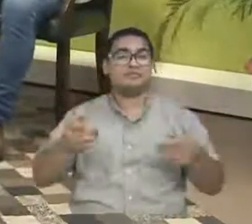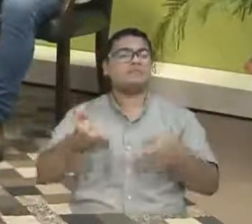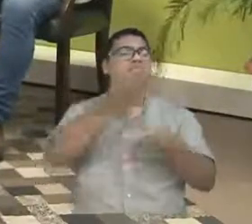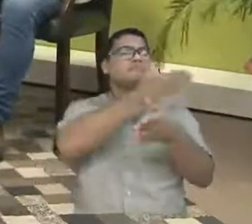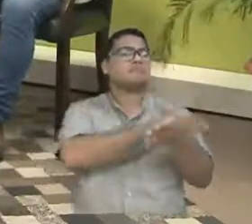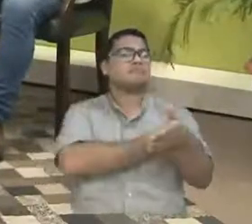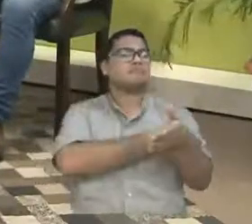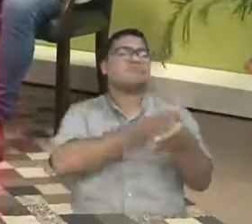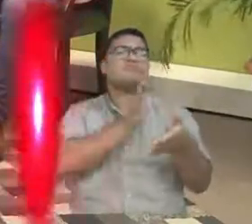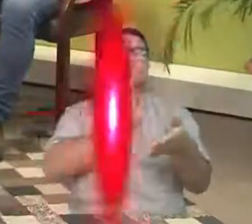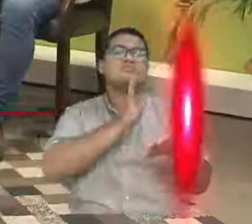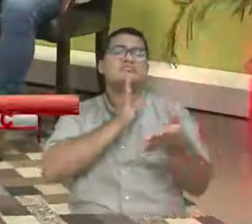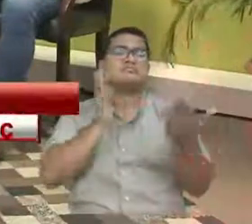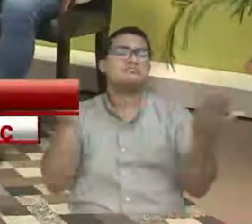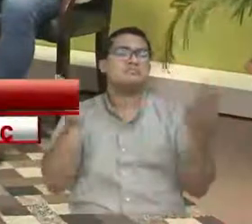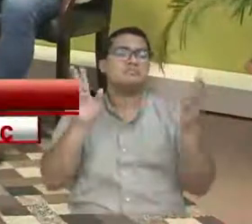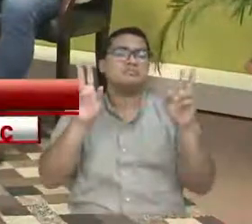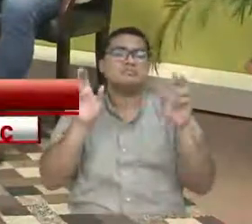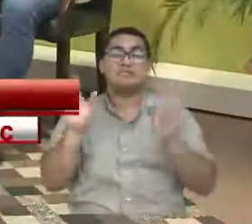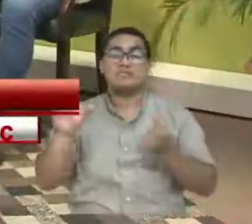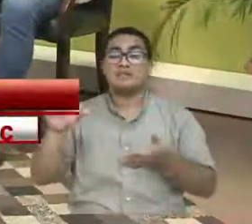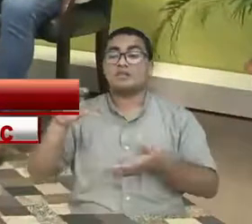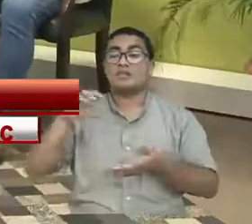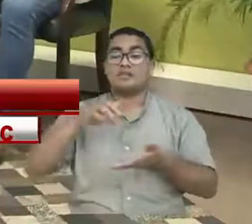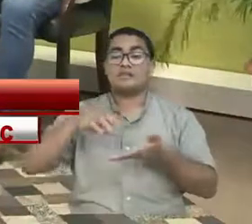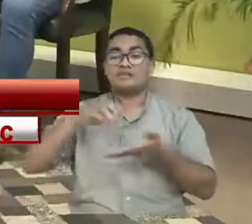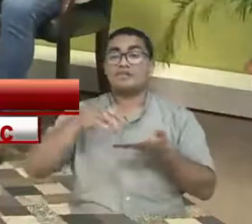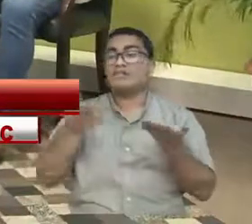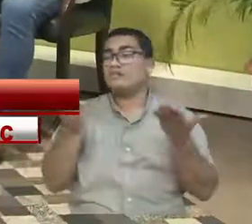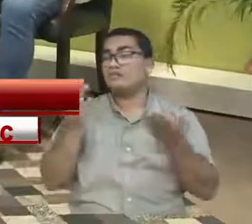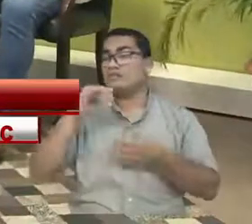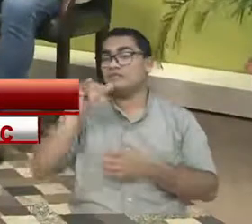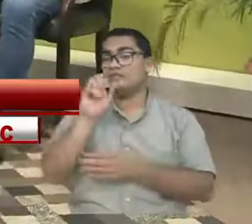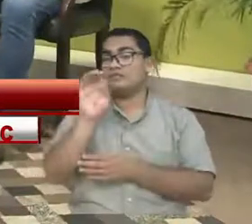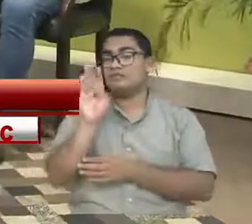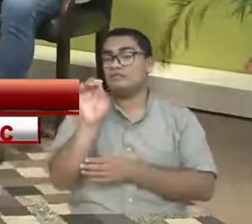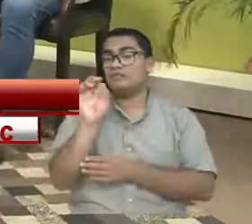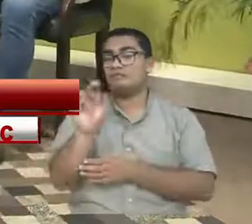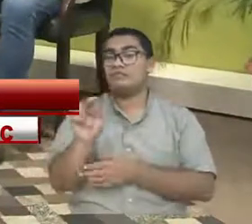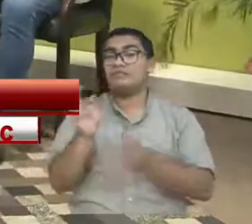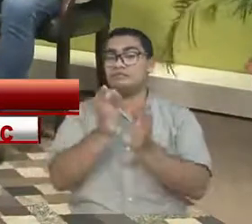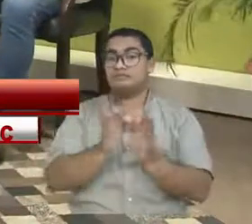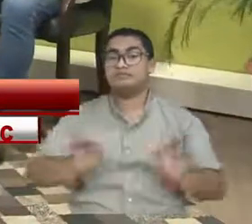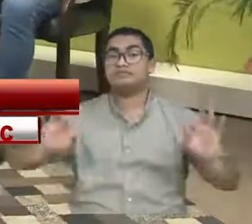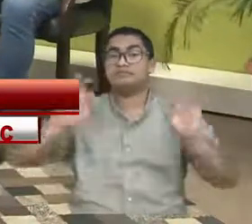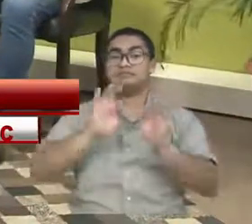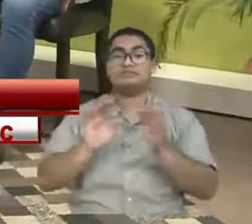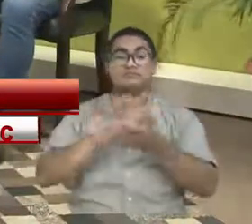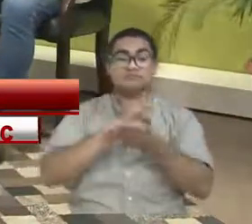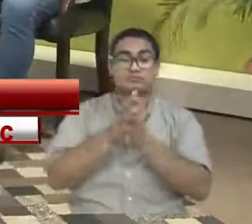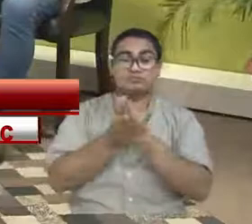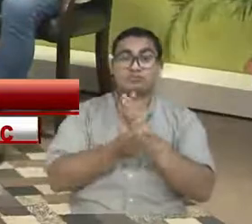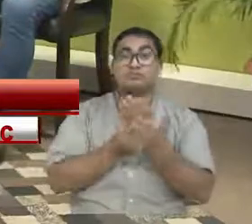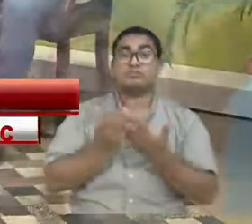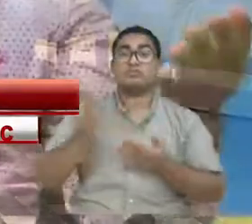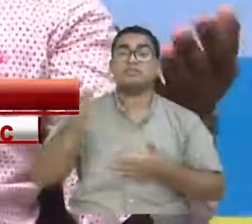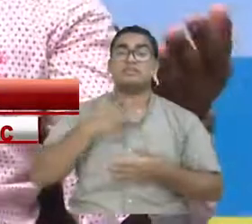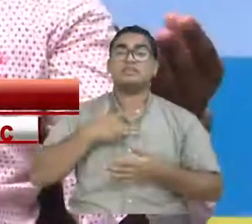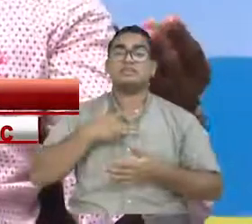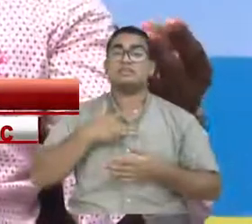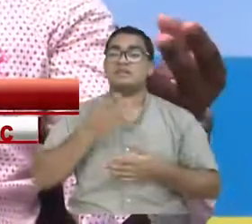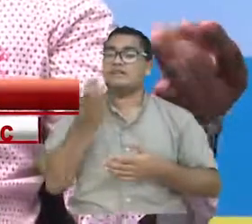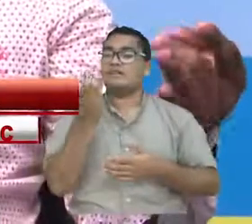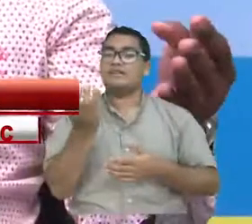tipo de jabón es el adecuado para lavarse las manos? Usted me respondía que un jabón neutro, ¿eh?, color